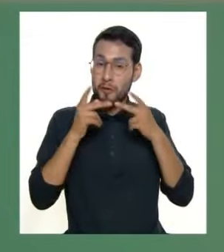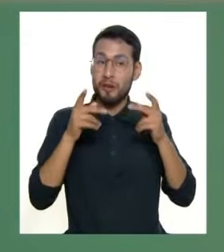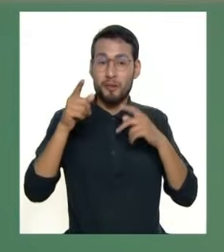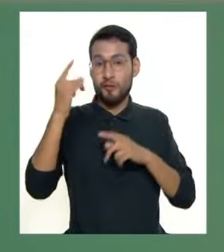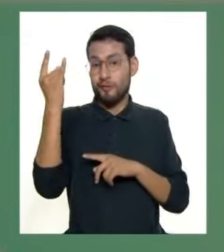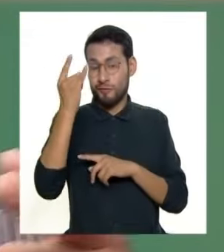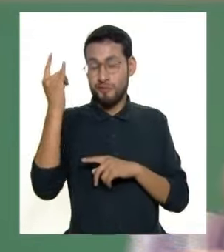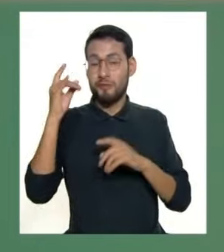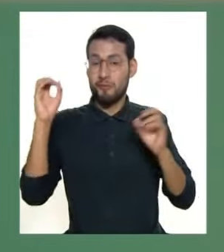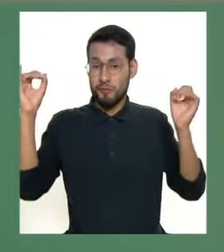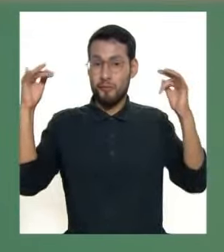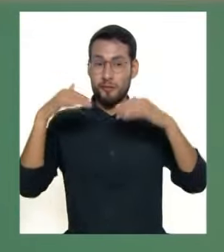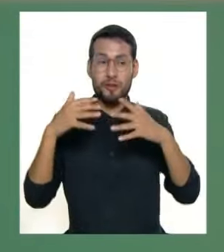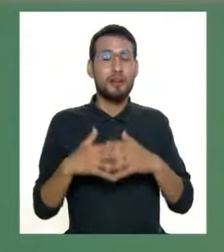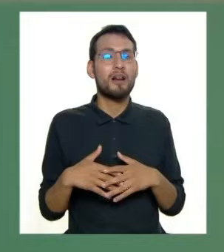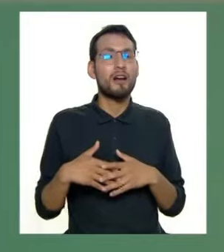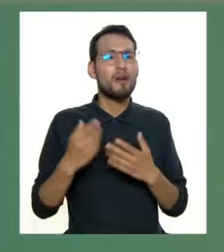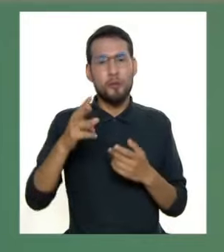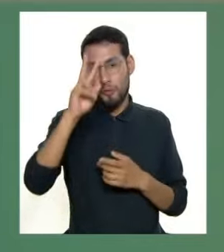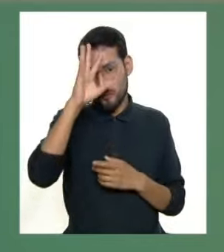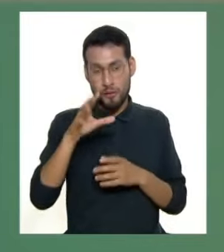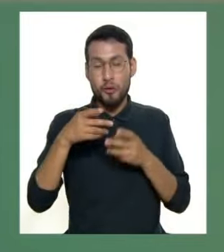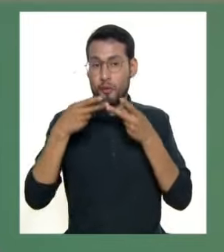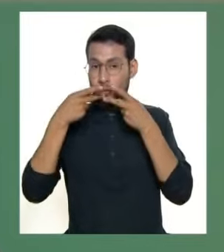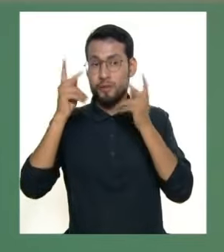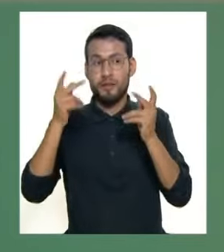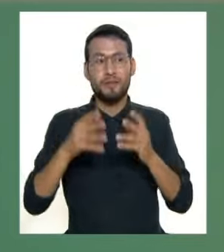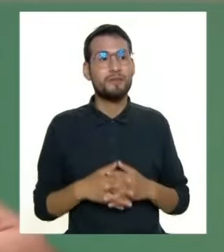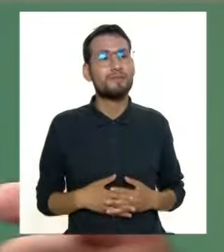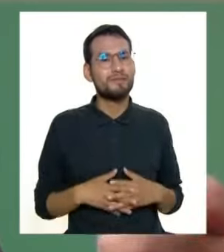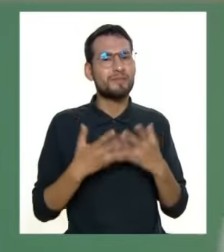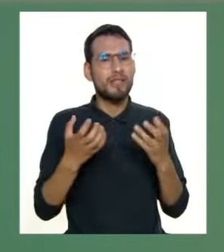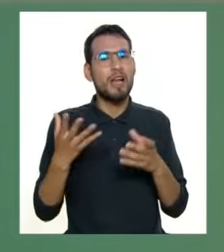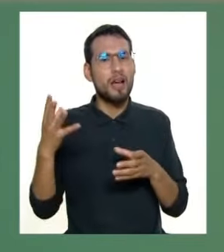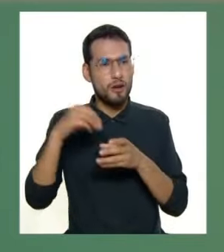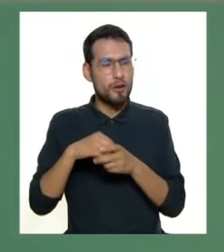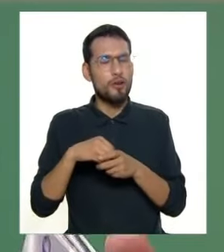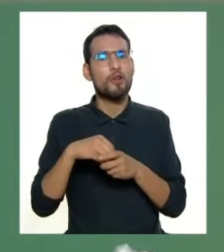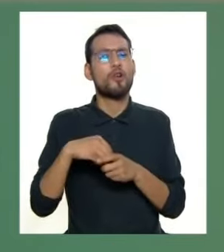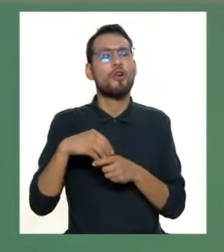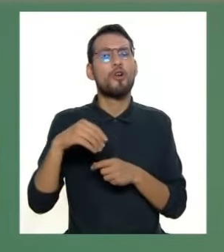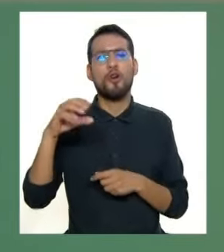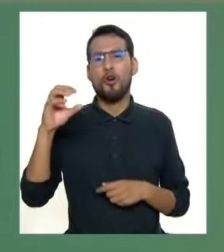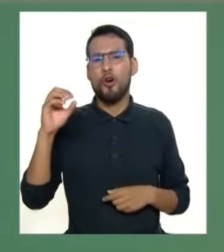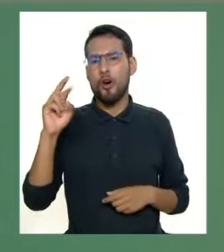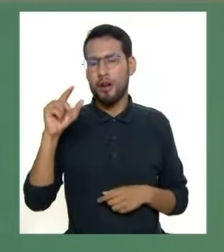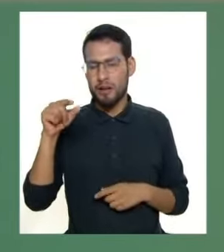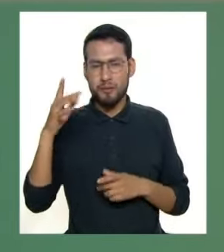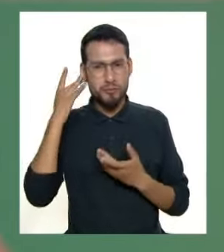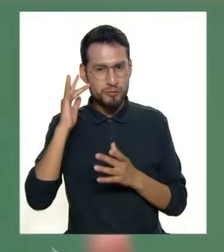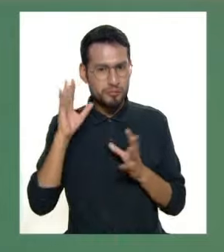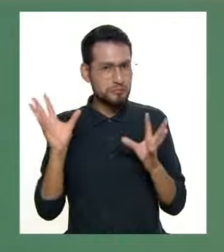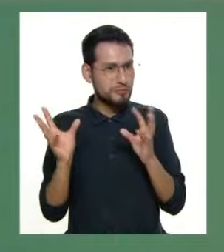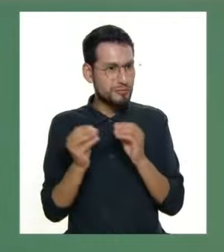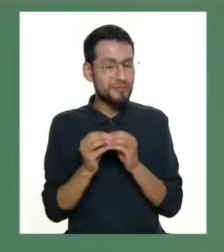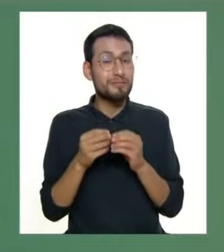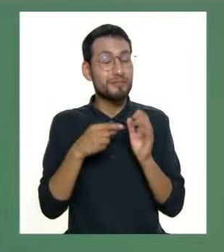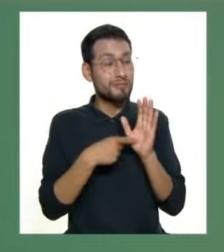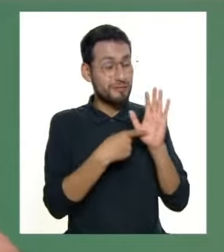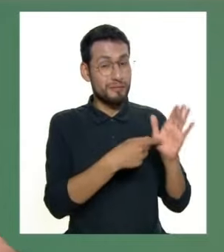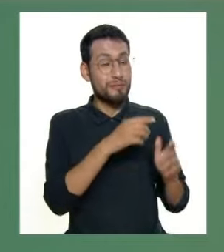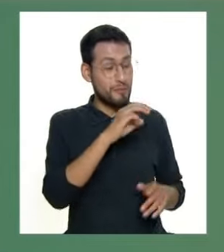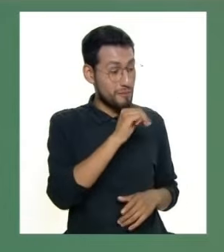Estados Unidos. Uh-huh. Hicimos un evento peruano donde quisimos incluir Olga como parte del repertorio. Cuando se la presentó